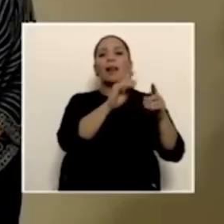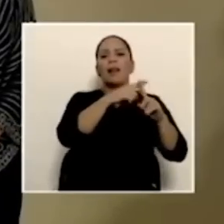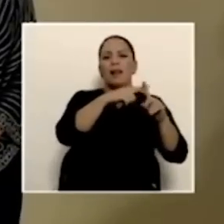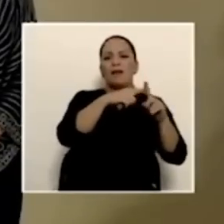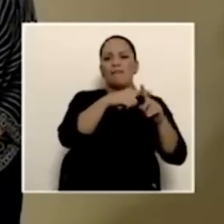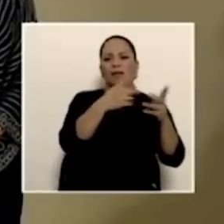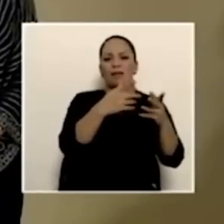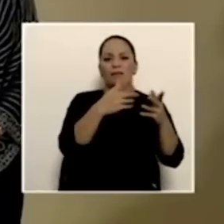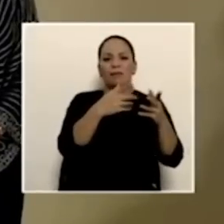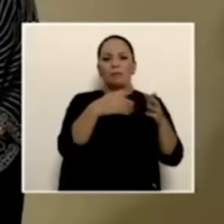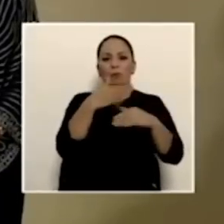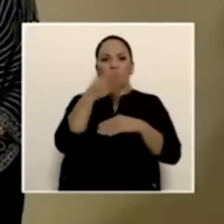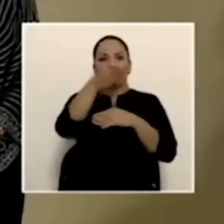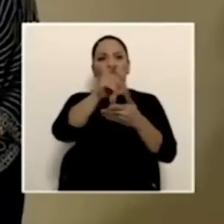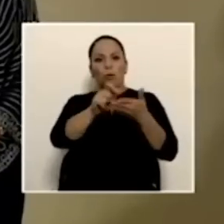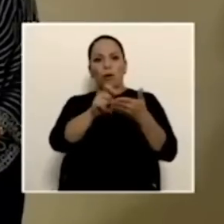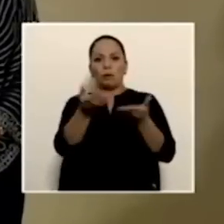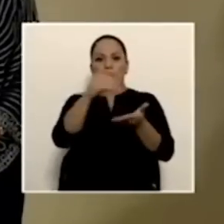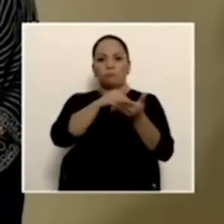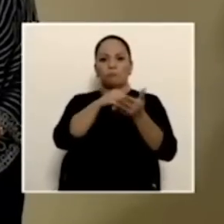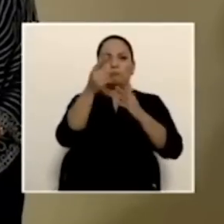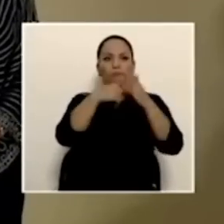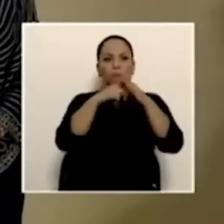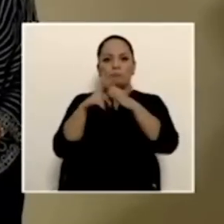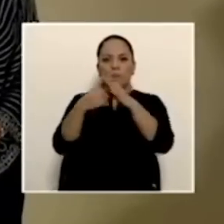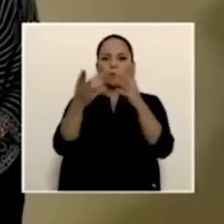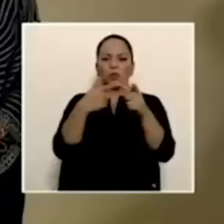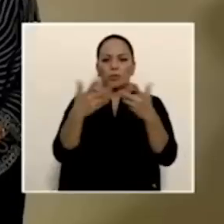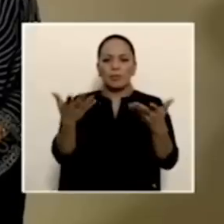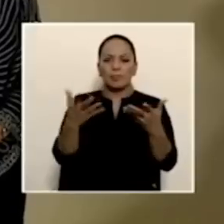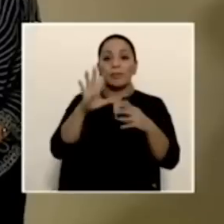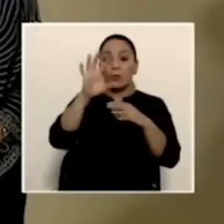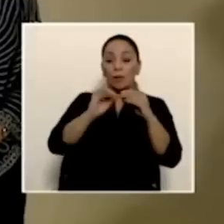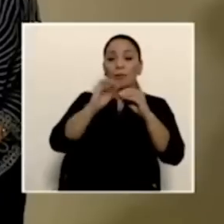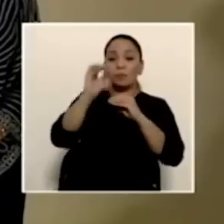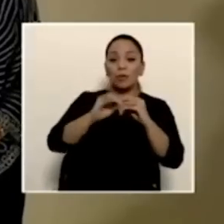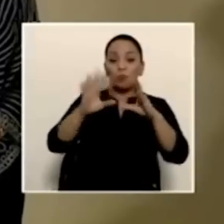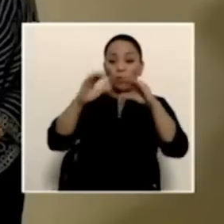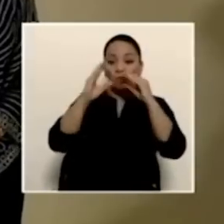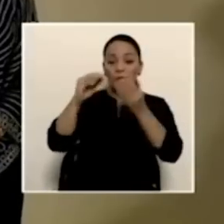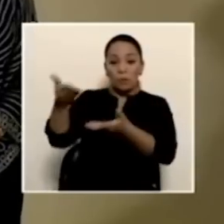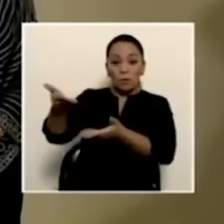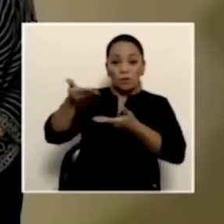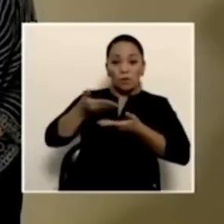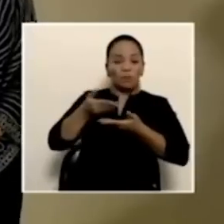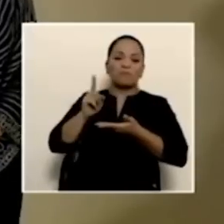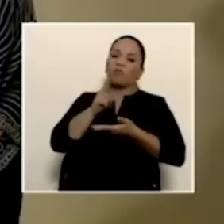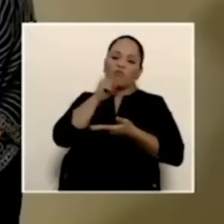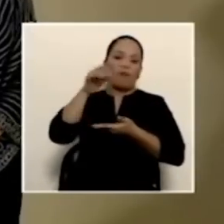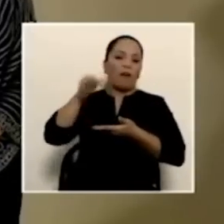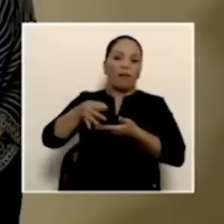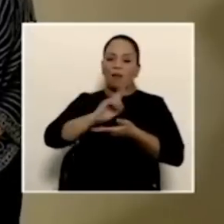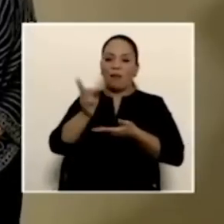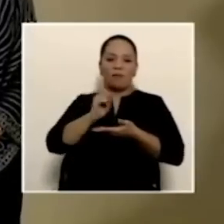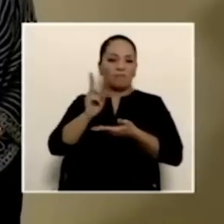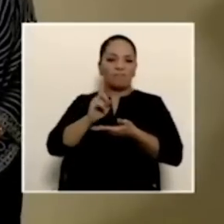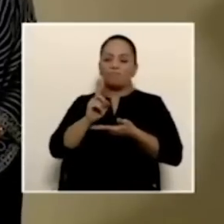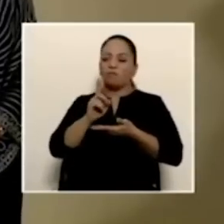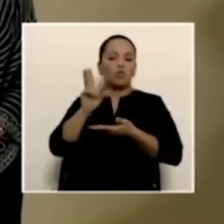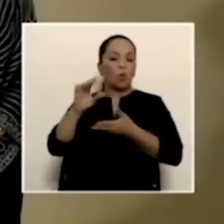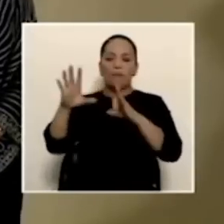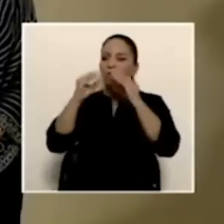habían reconstruido. Entonces nos encontramos que el 50% de la información no es una información